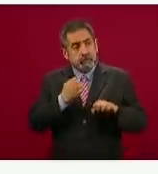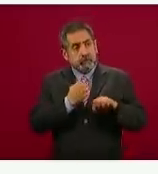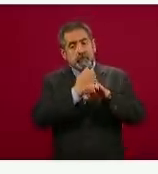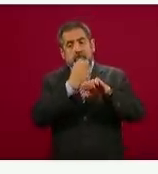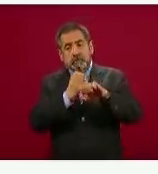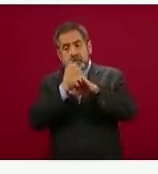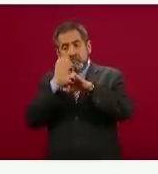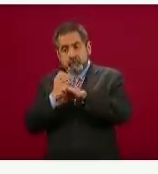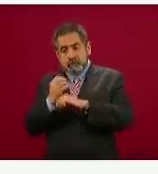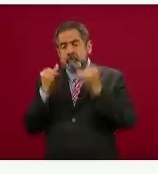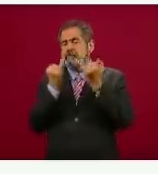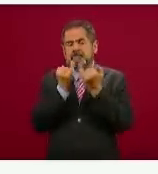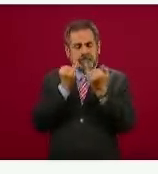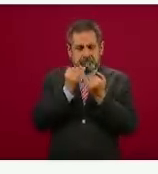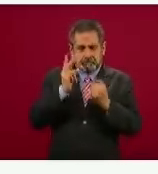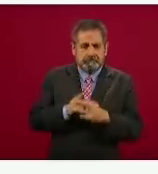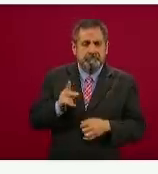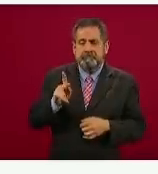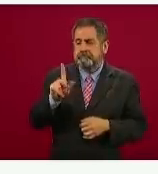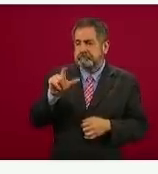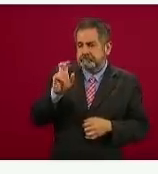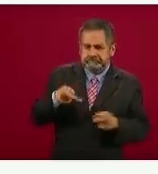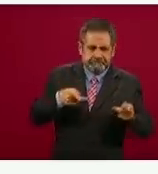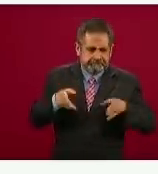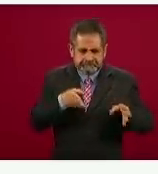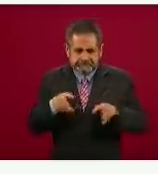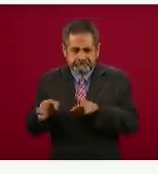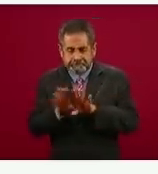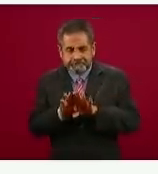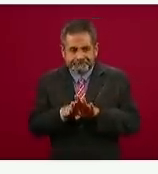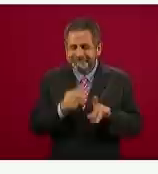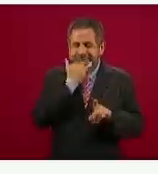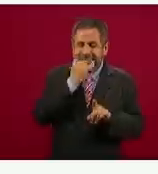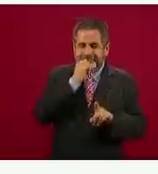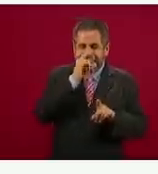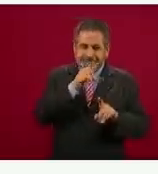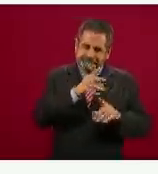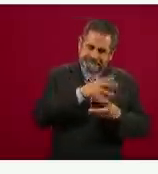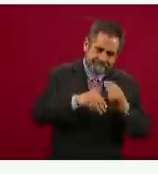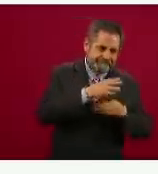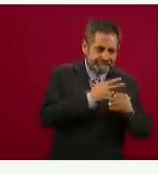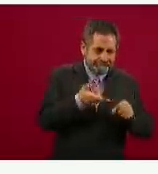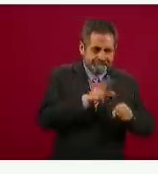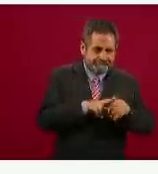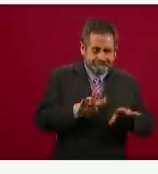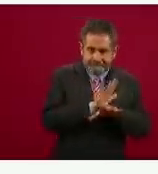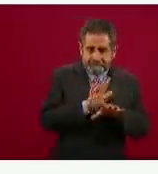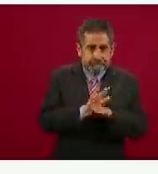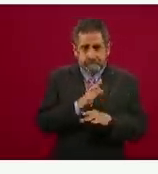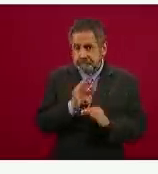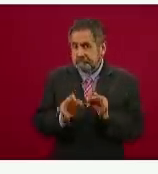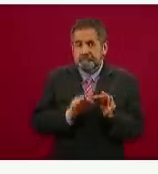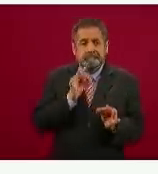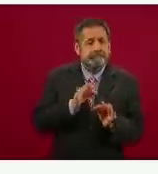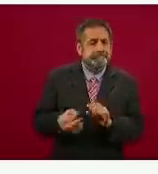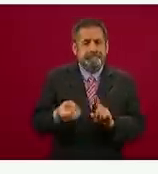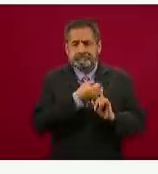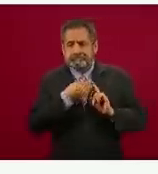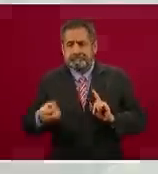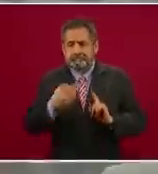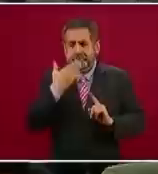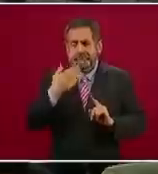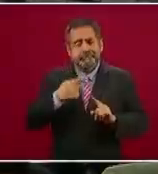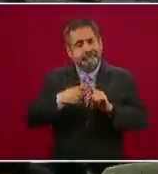simulacros y hay planes específicos de reconversión hospitalaria y de expansión de la capacidad hospitalaria en prácticamente todos